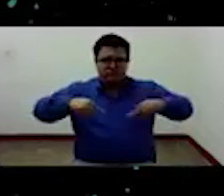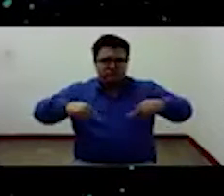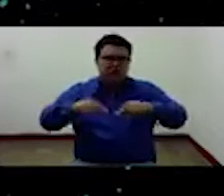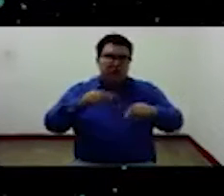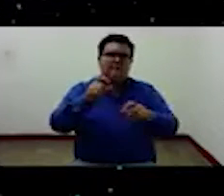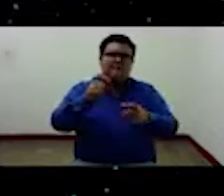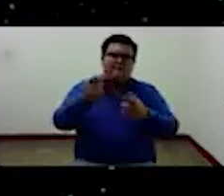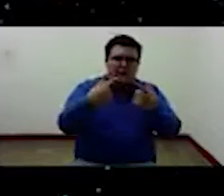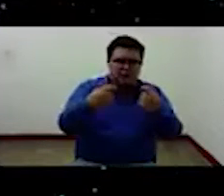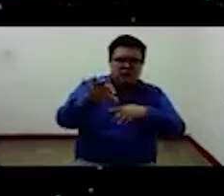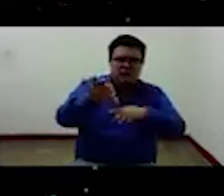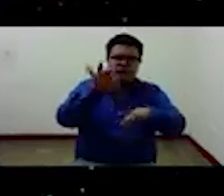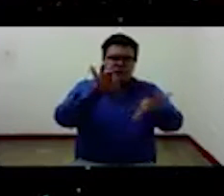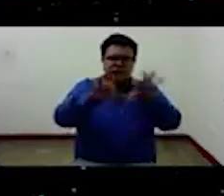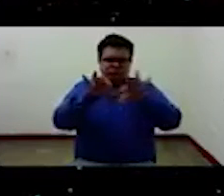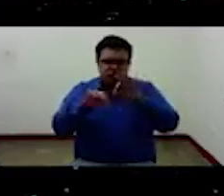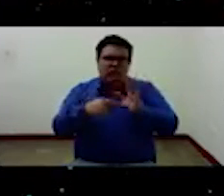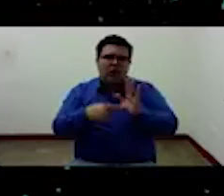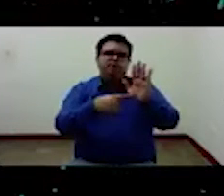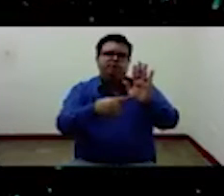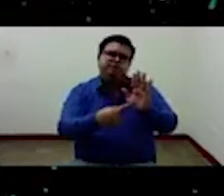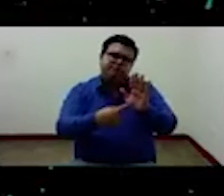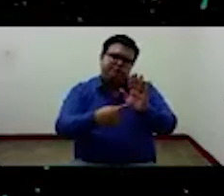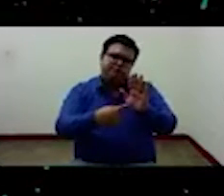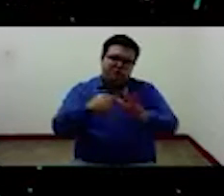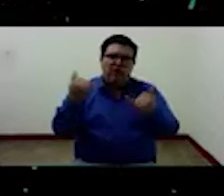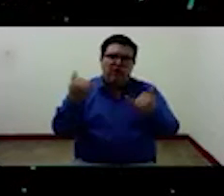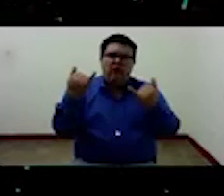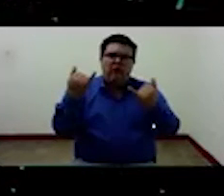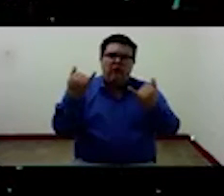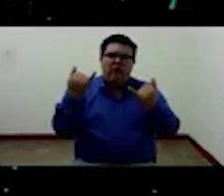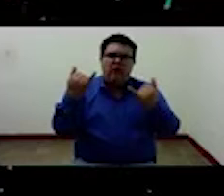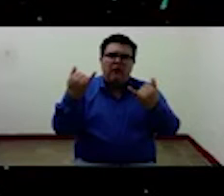esta ponencia titulada Plástica